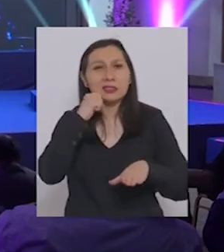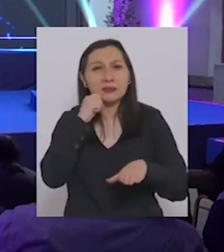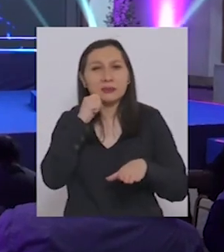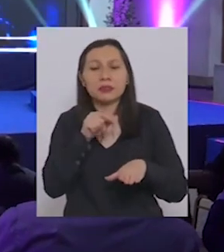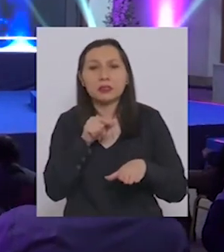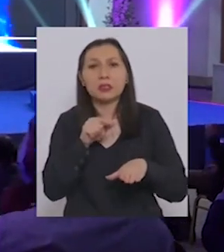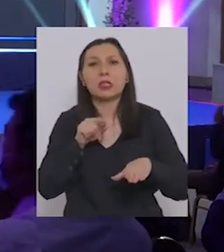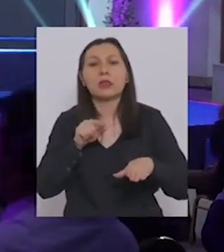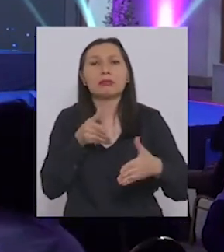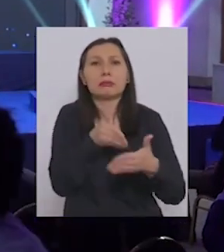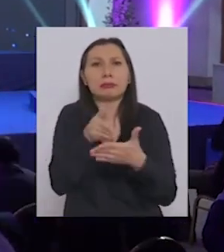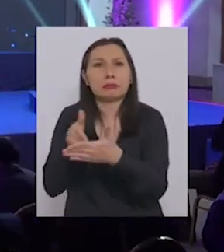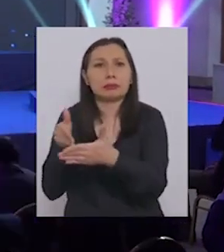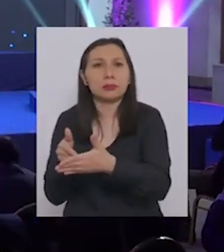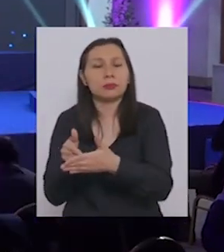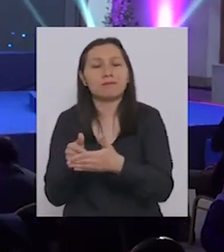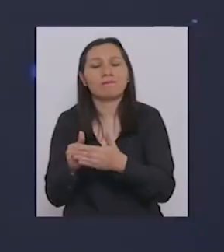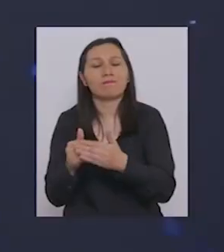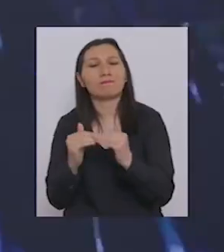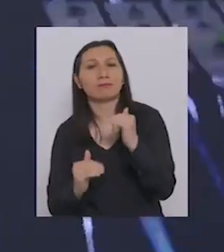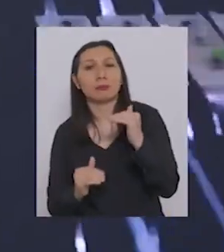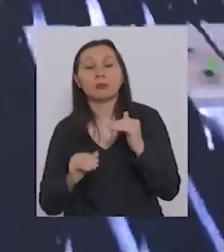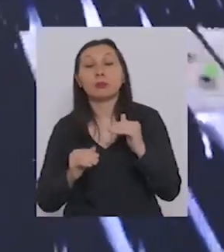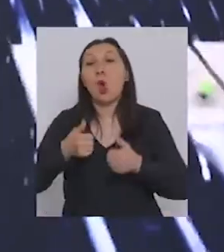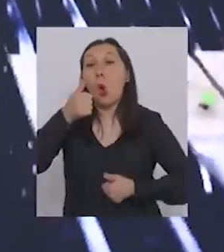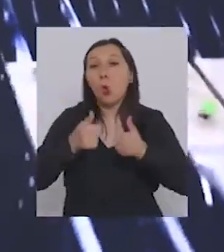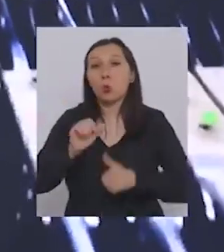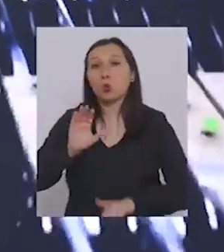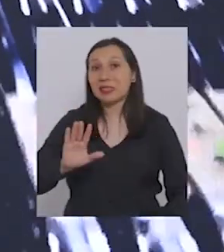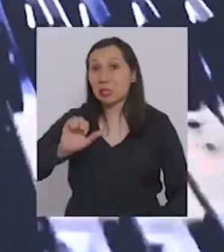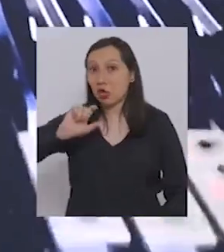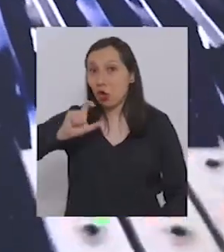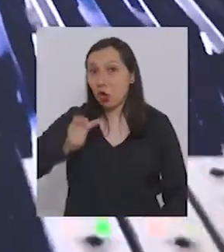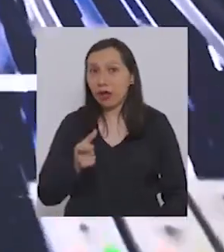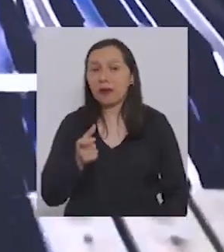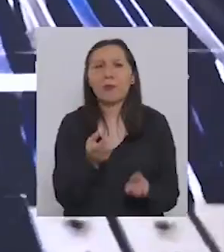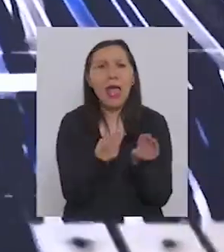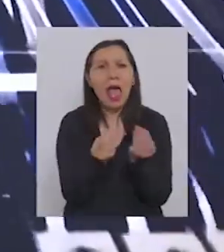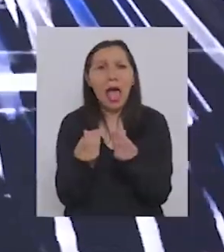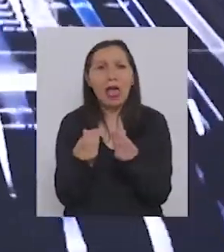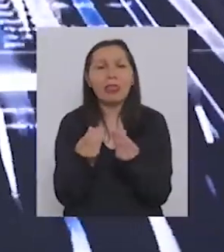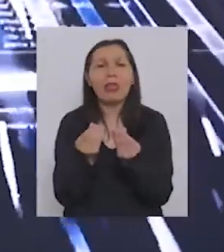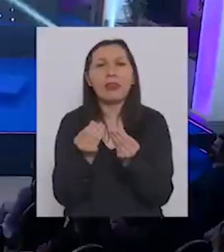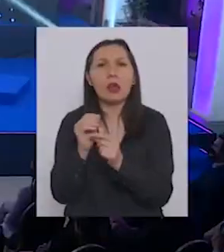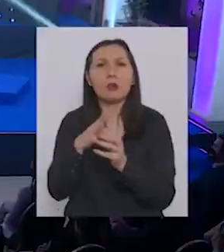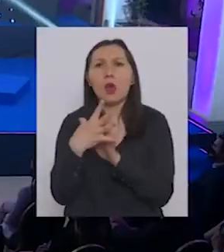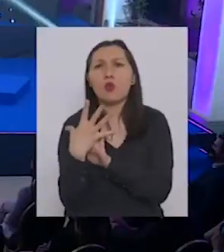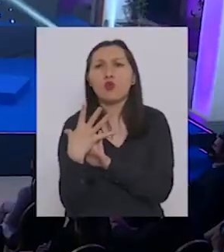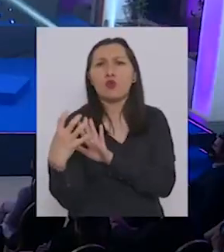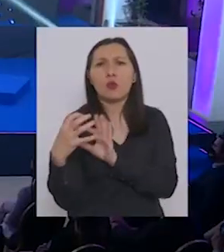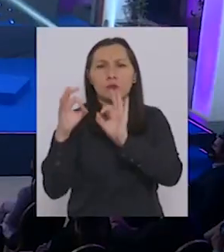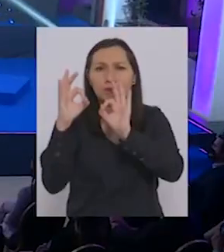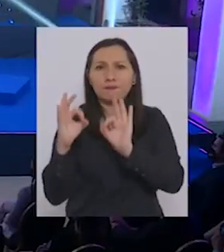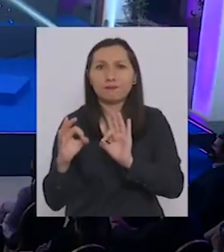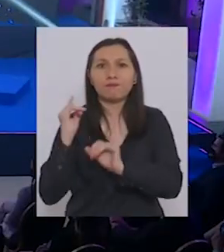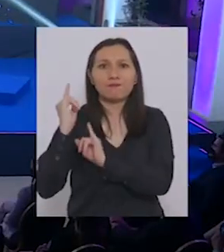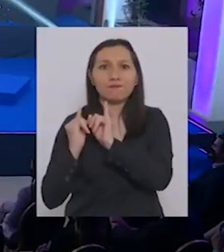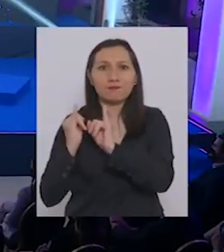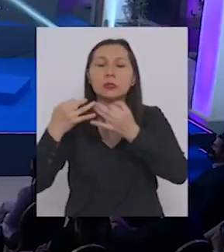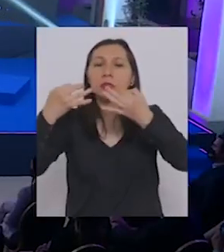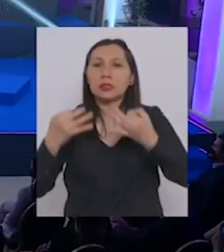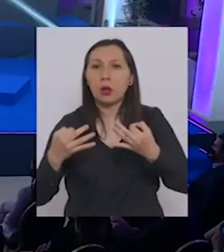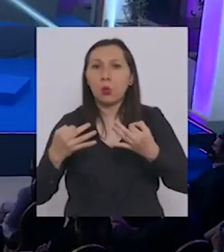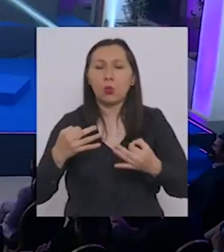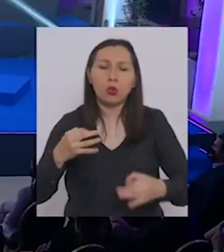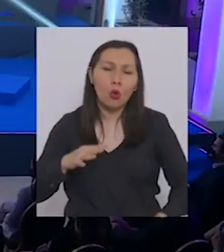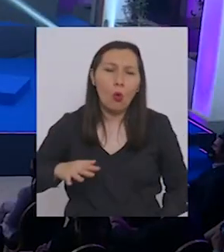nuevas brechas. El concurso 5G exigió una calidad de señal específica que asegura